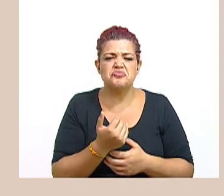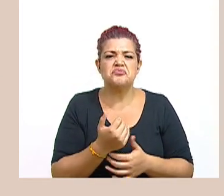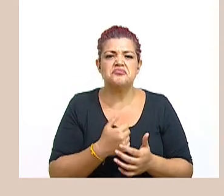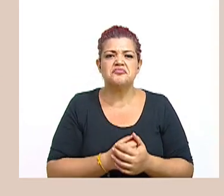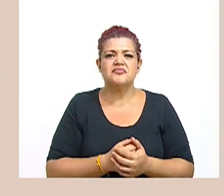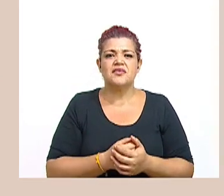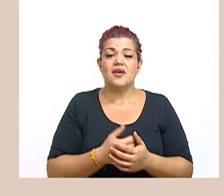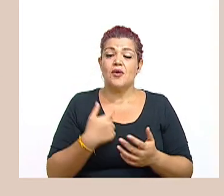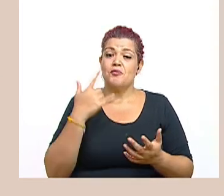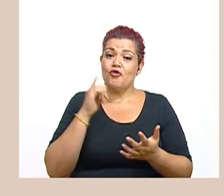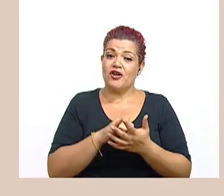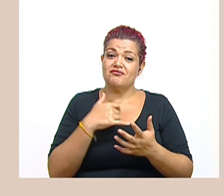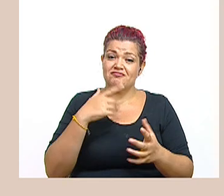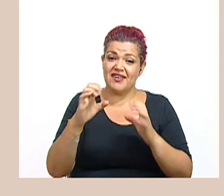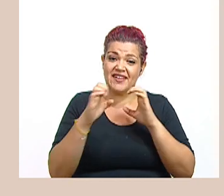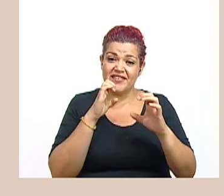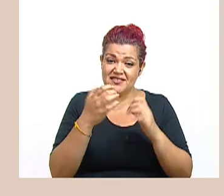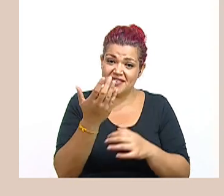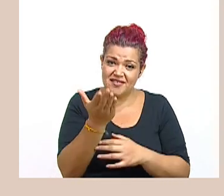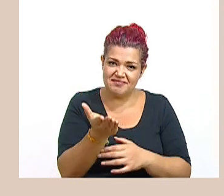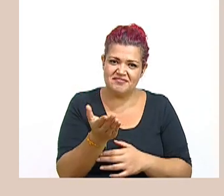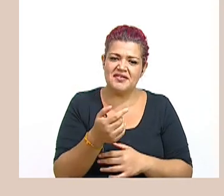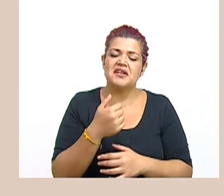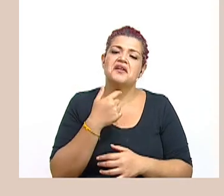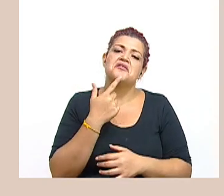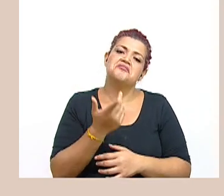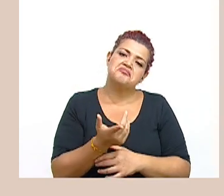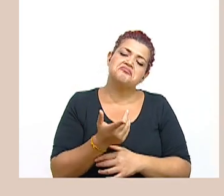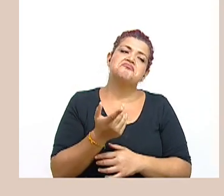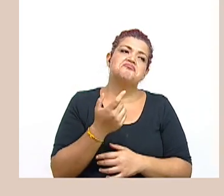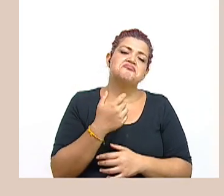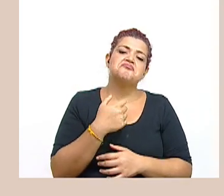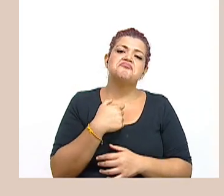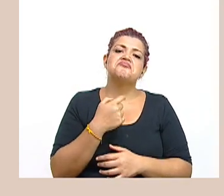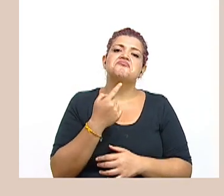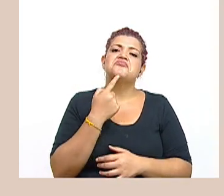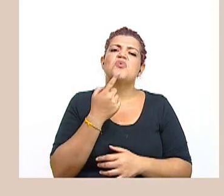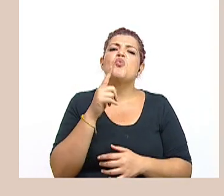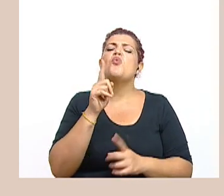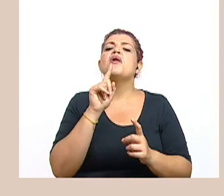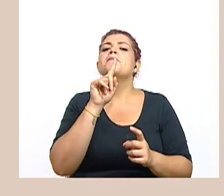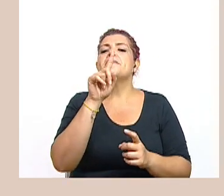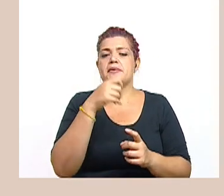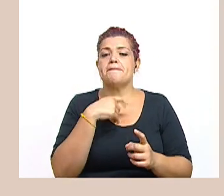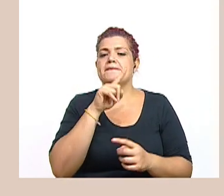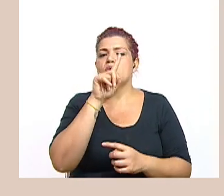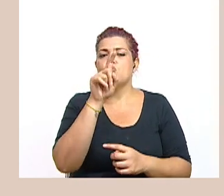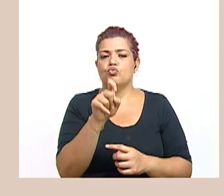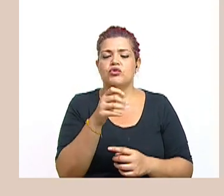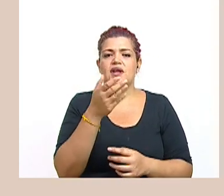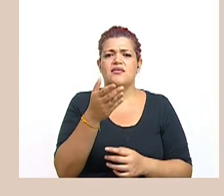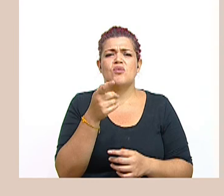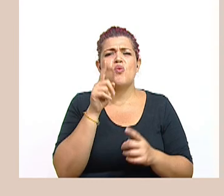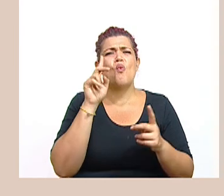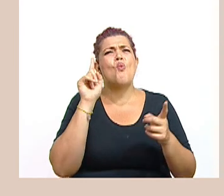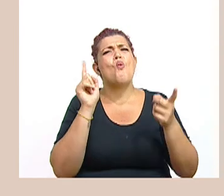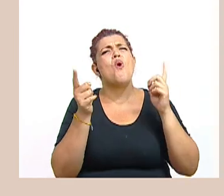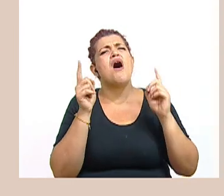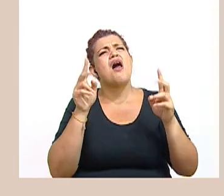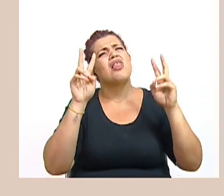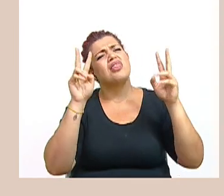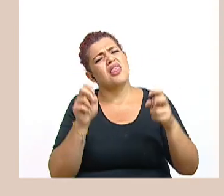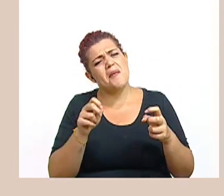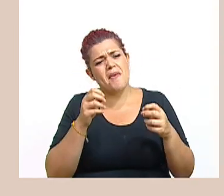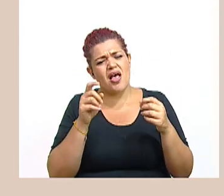ambiente. Por eso entrevistamos a Tony y Tony nos contesta la siguiente pregunta: ¿cuáles temas considera usted que deberían difundirse más